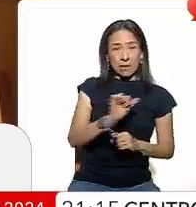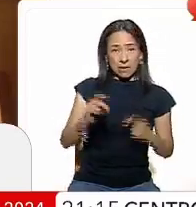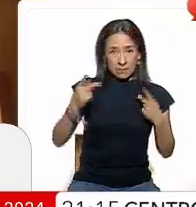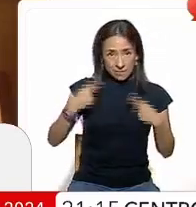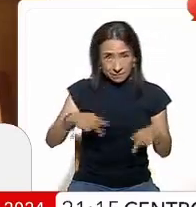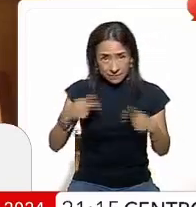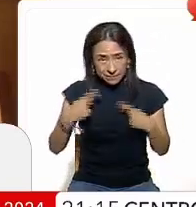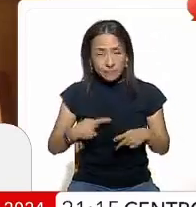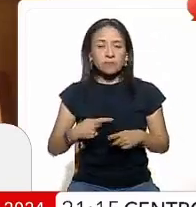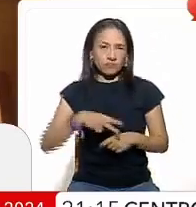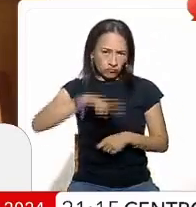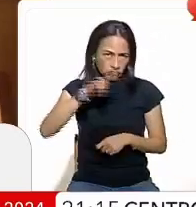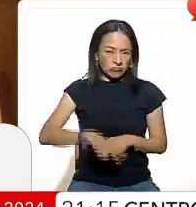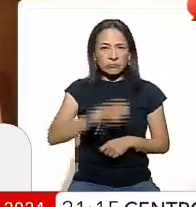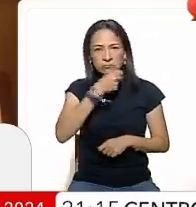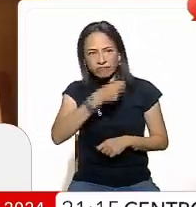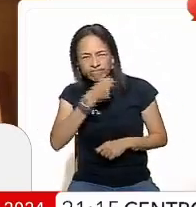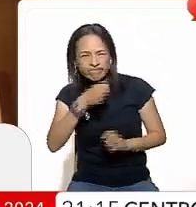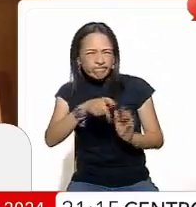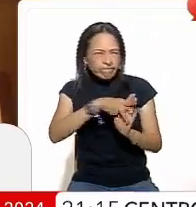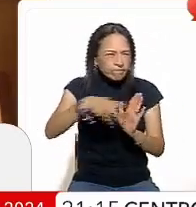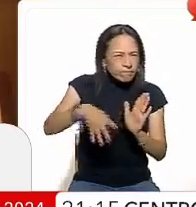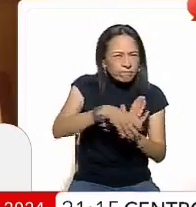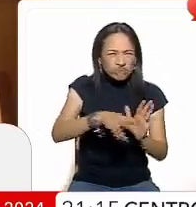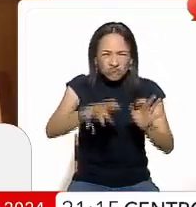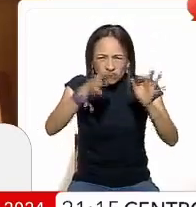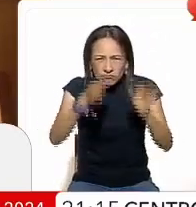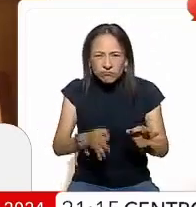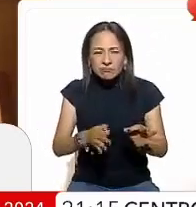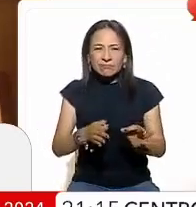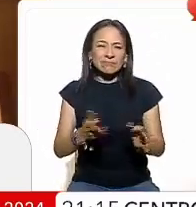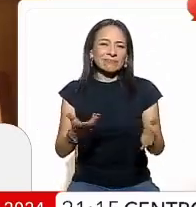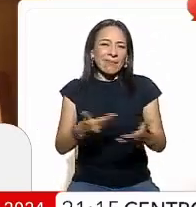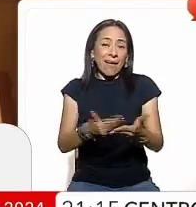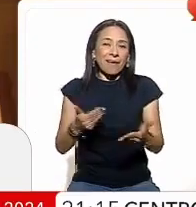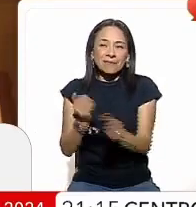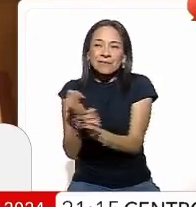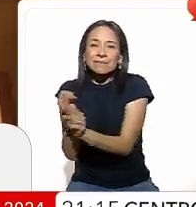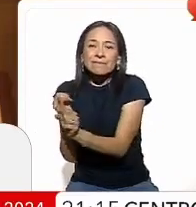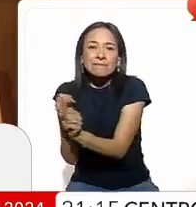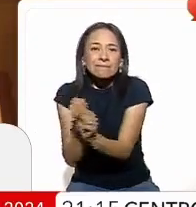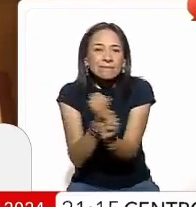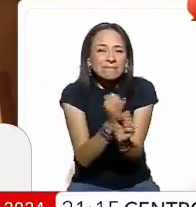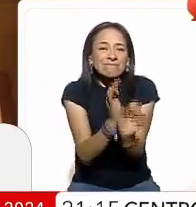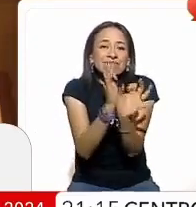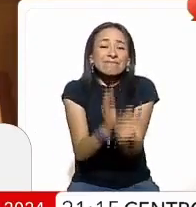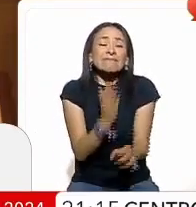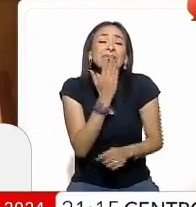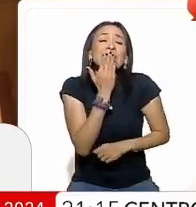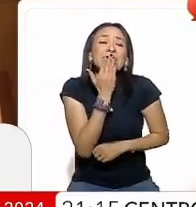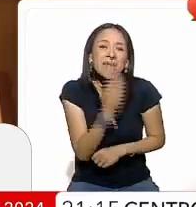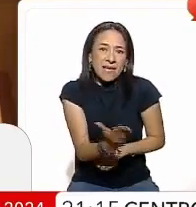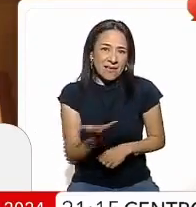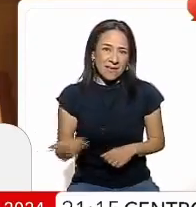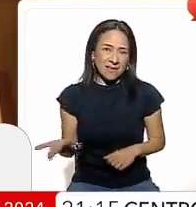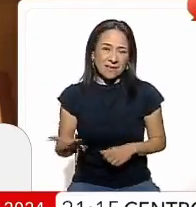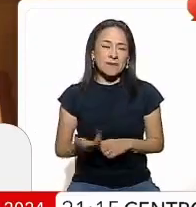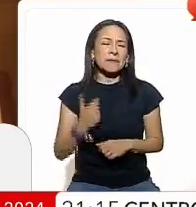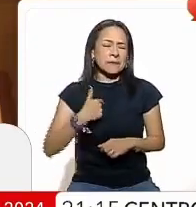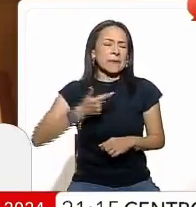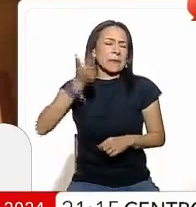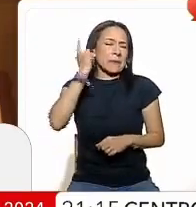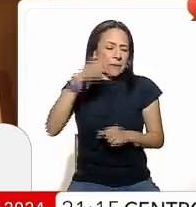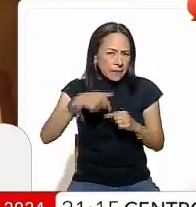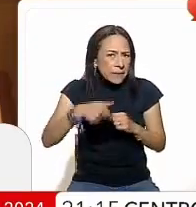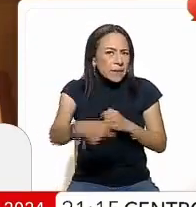lo investiga. Entonces, yo espero que las próximas campañas, para todos